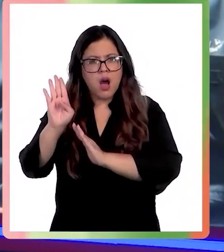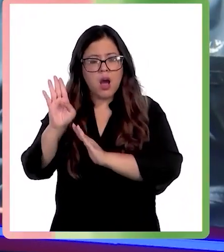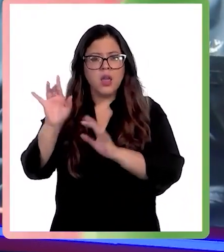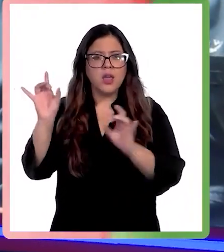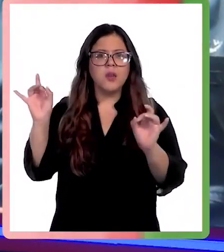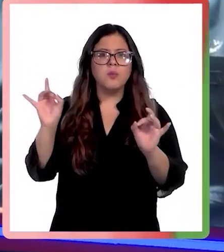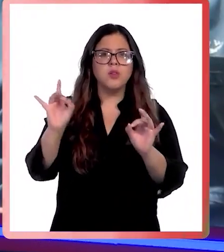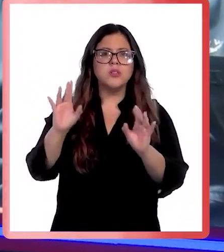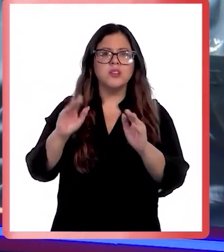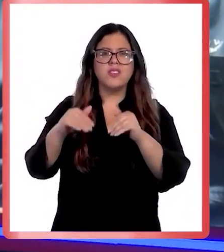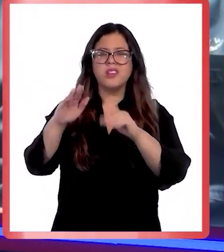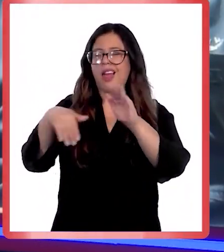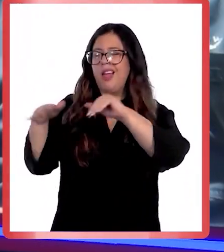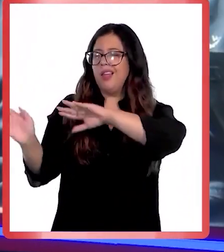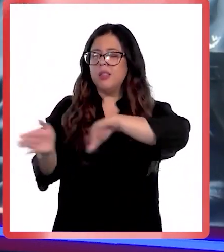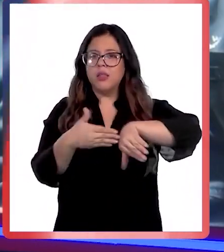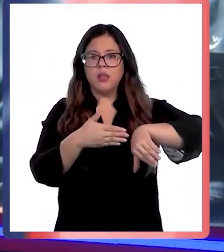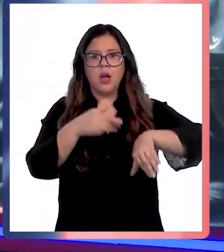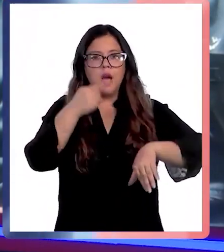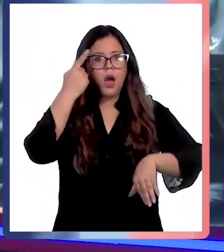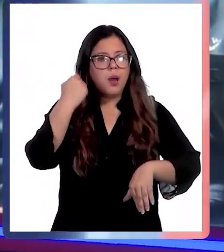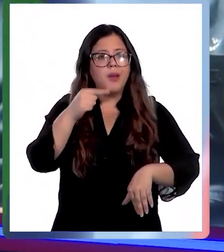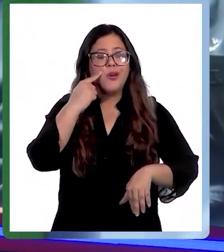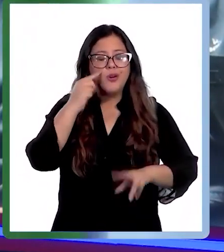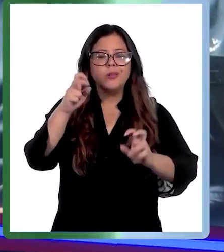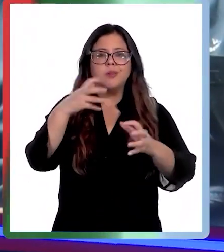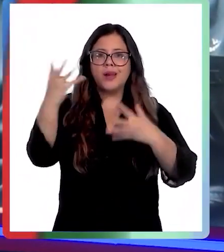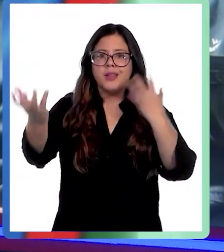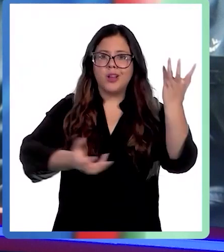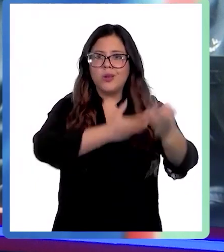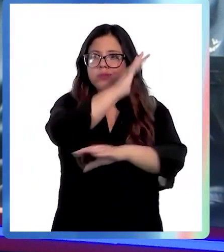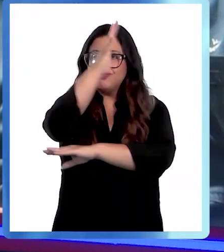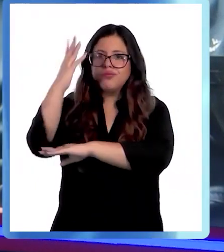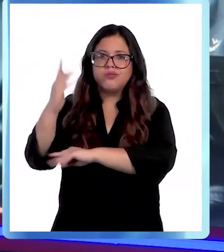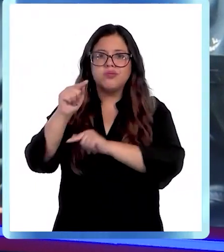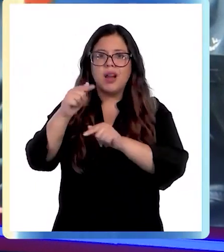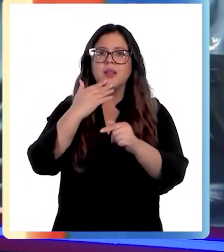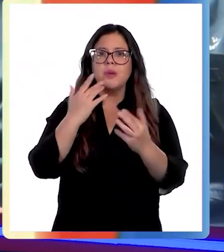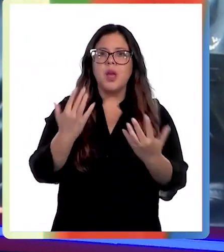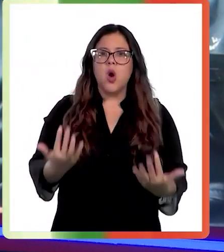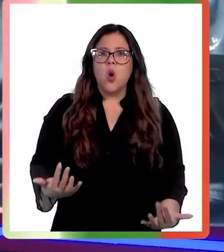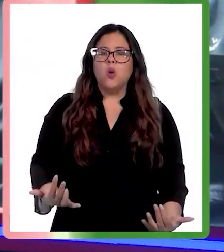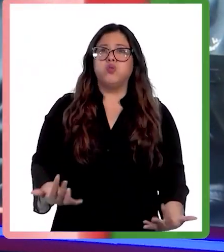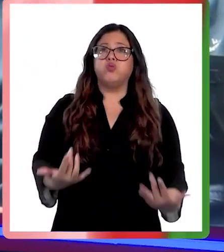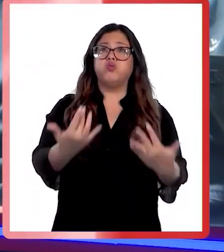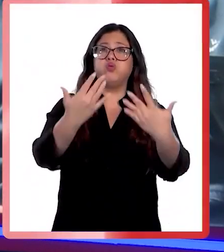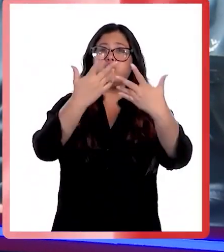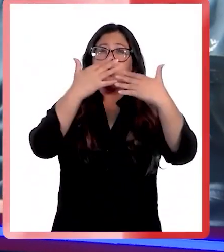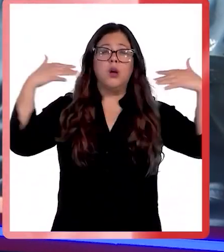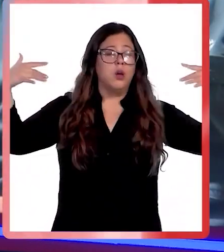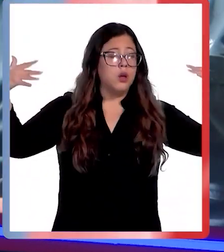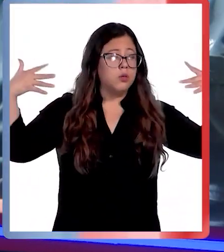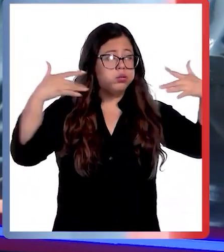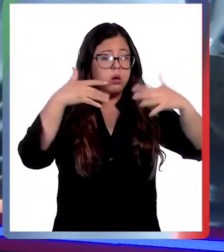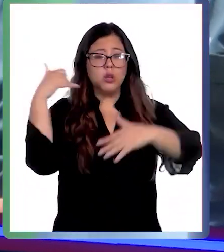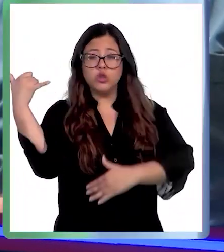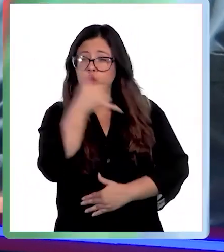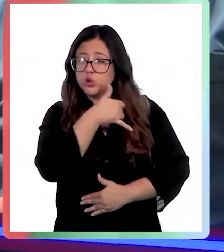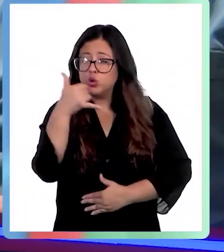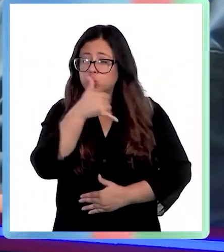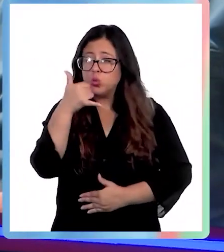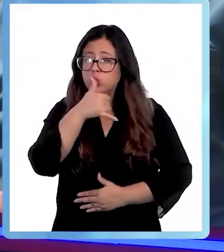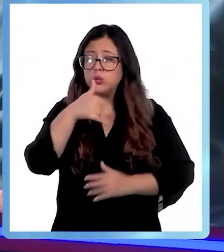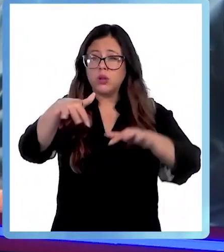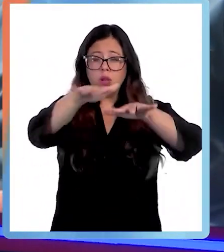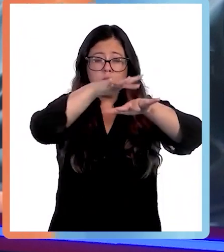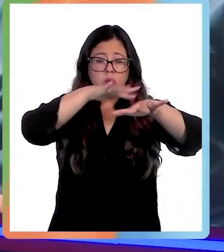y que uno quizás lo deja pasar a segundo plano, ¿no? Pero todos estos incendios emiten una cantidad de humo, de contaminación, que